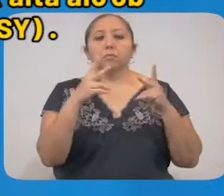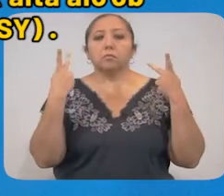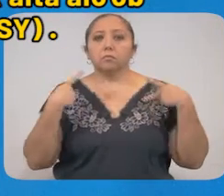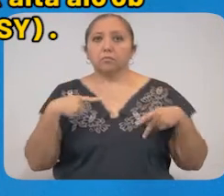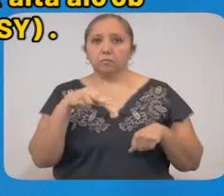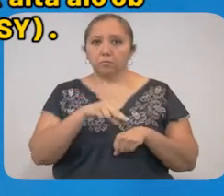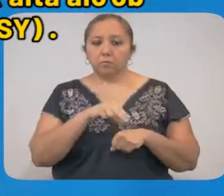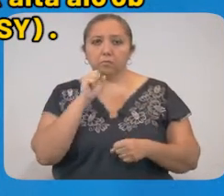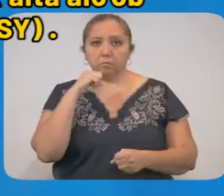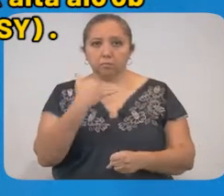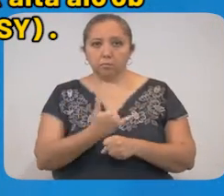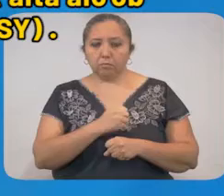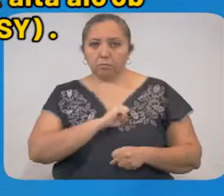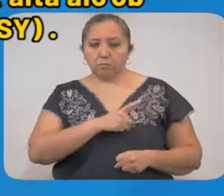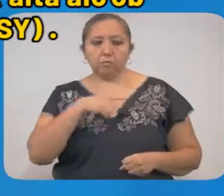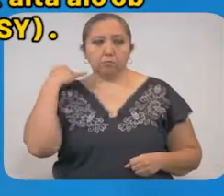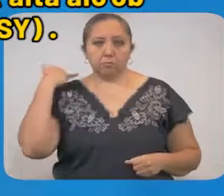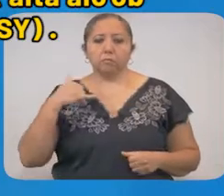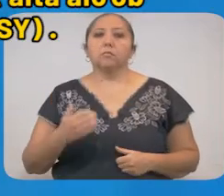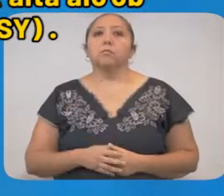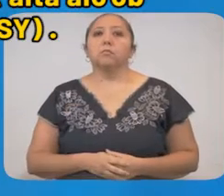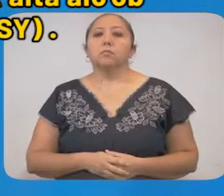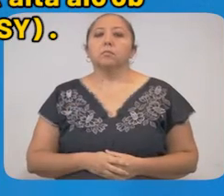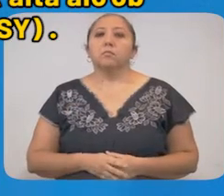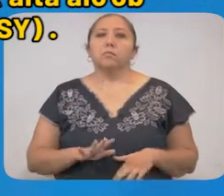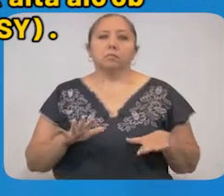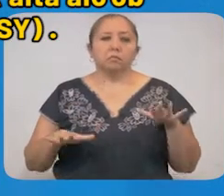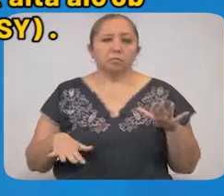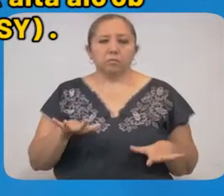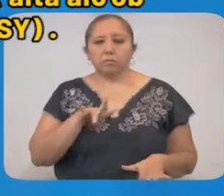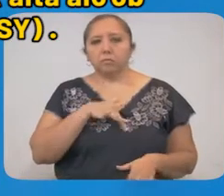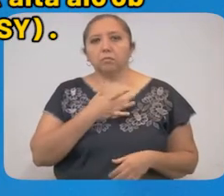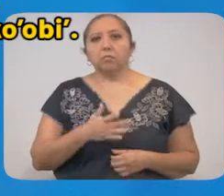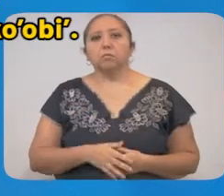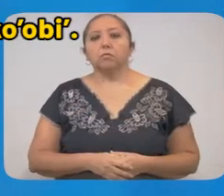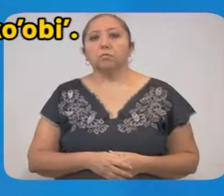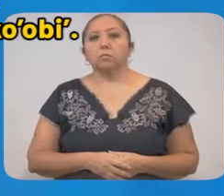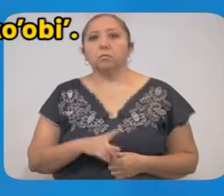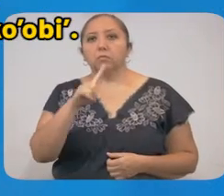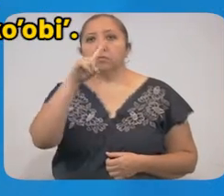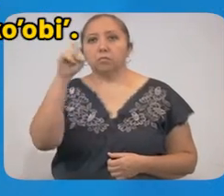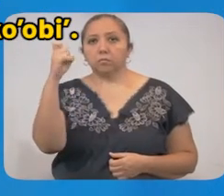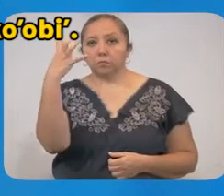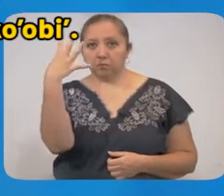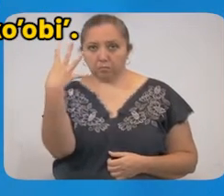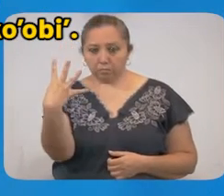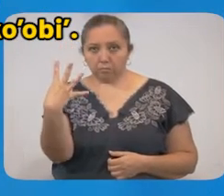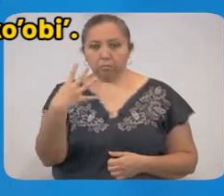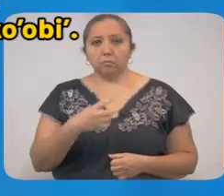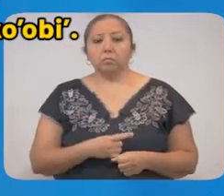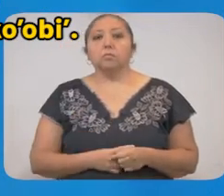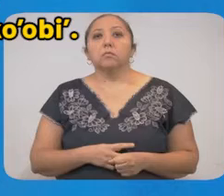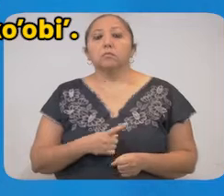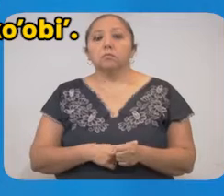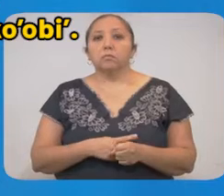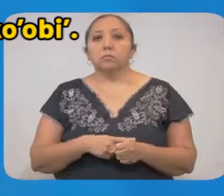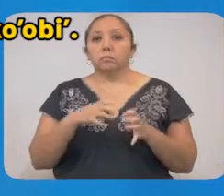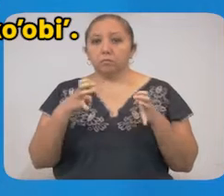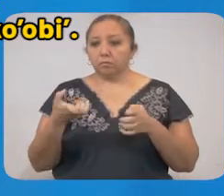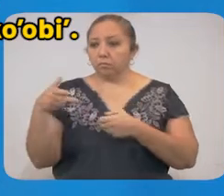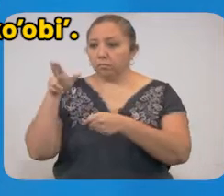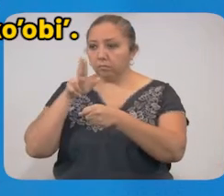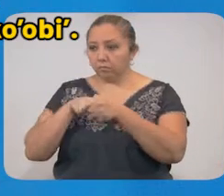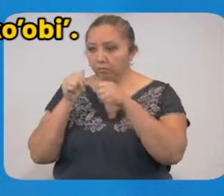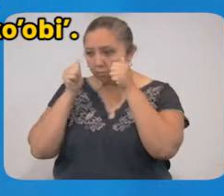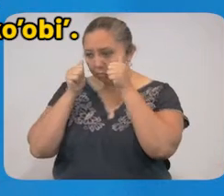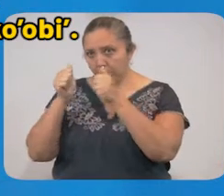personal médico de la Secretaría de Salud de Yucatán. Presentan síntomas leves. 104 de los casos confirmados están